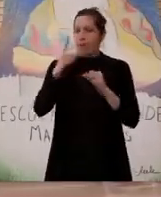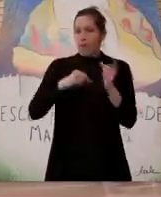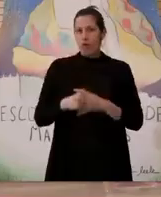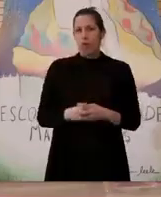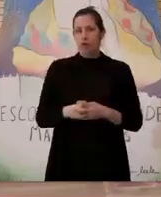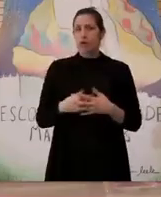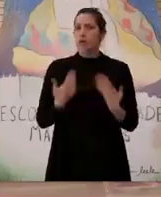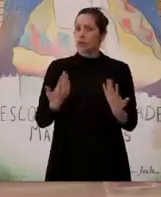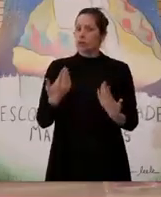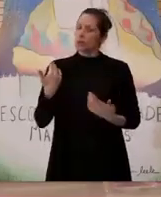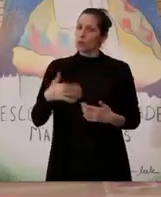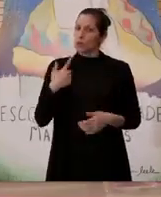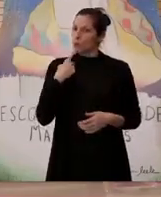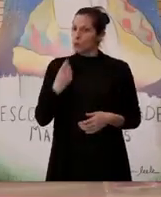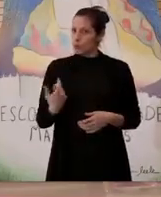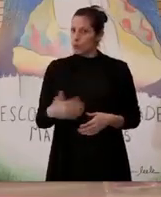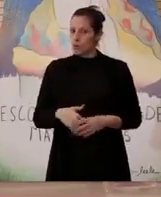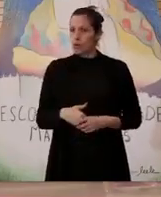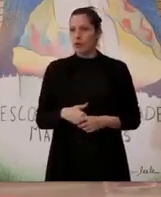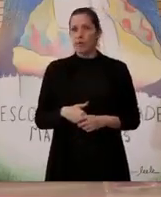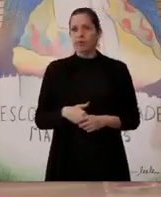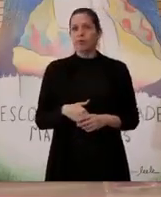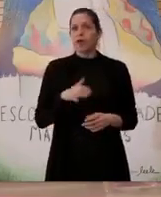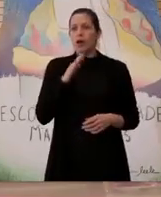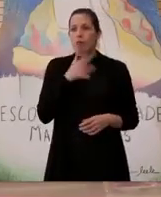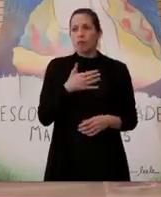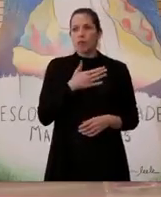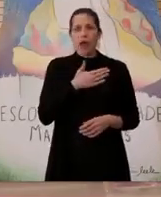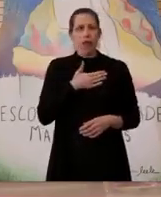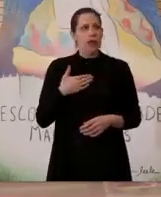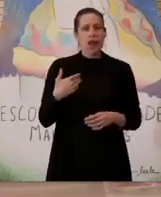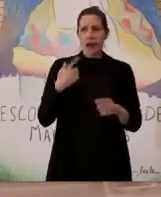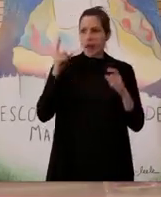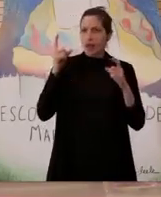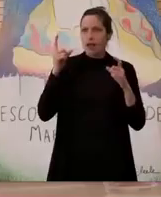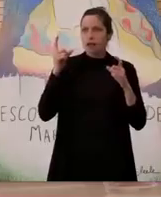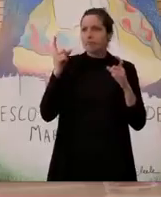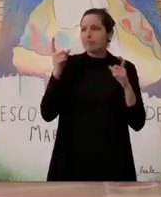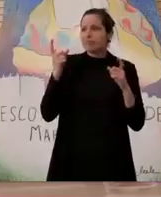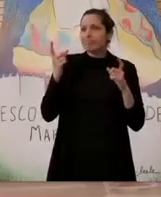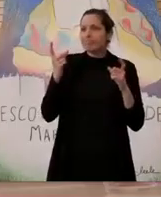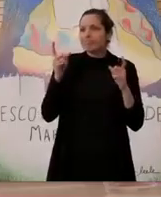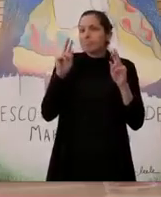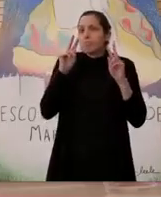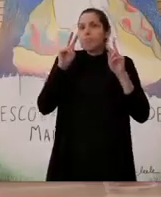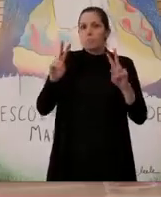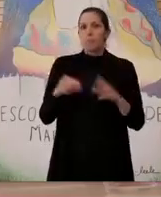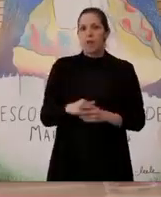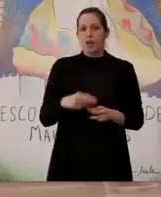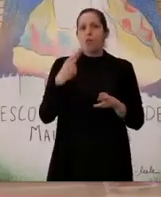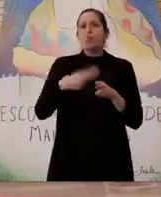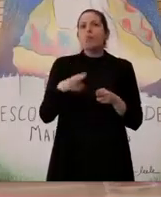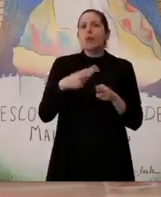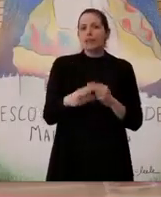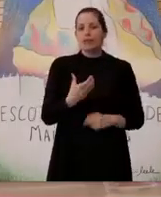si servir a mandar una foto una fotocopia pero te quieren ver en todos lados a política municipal es así test que estar en